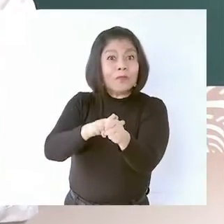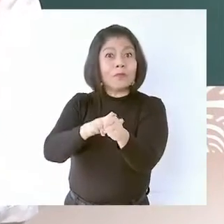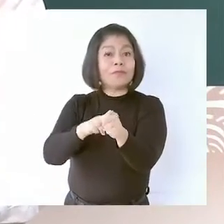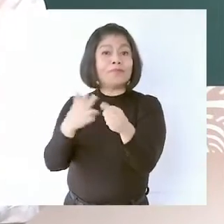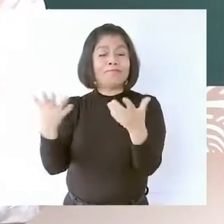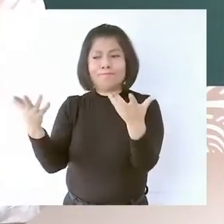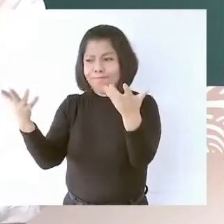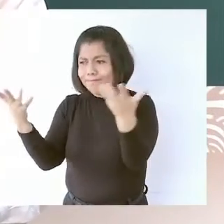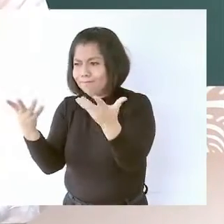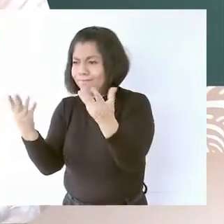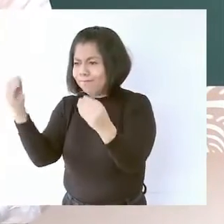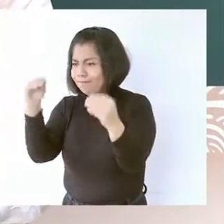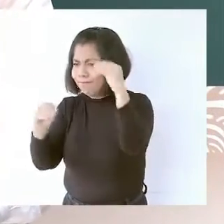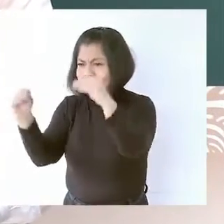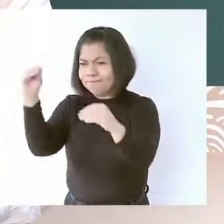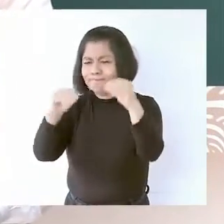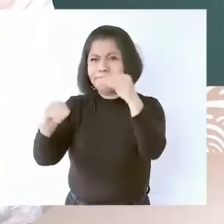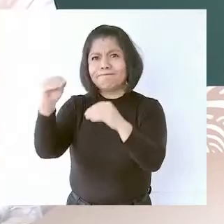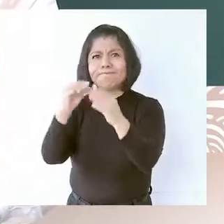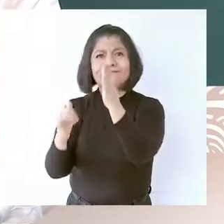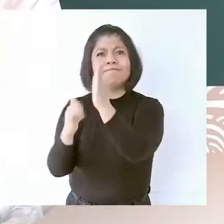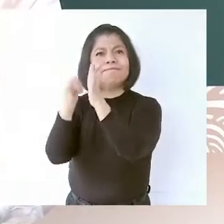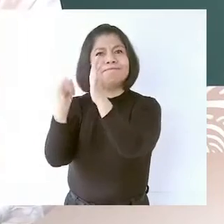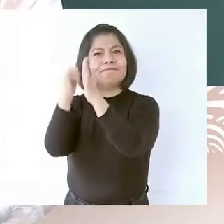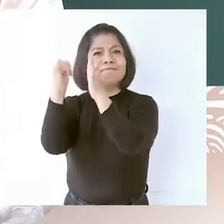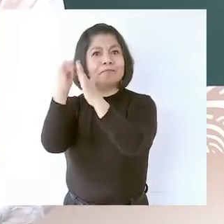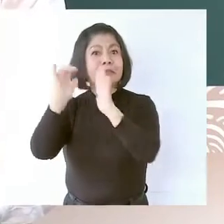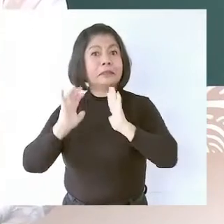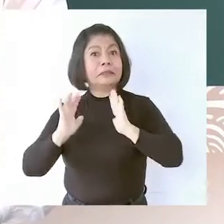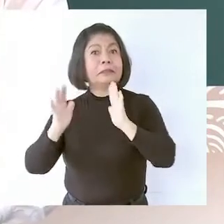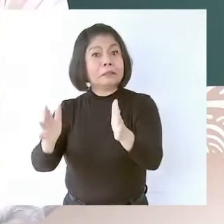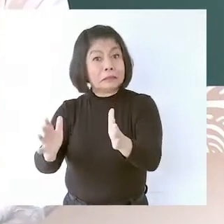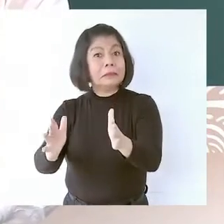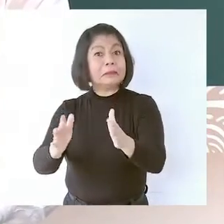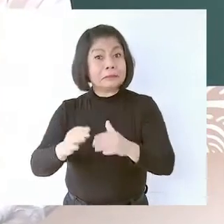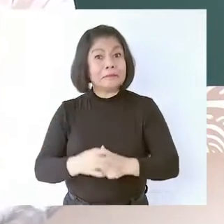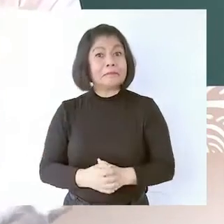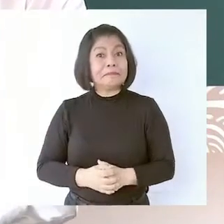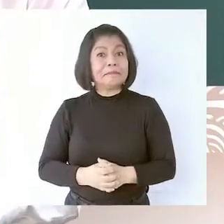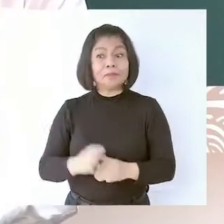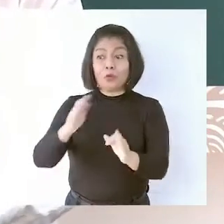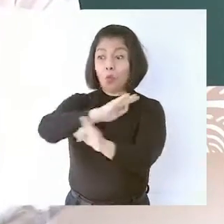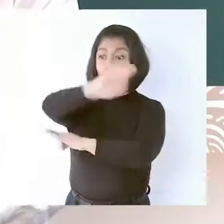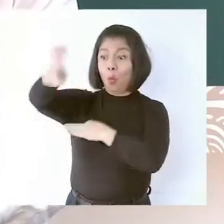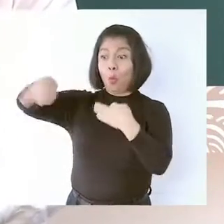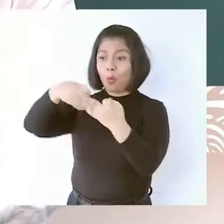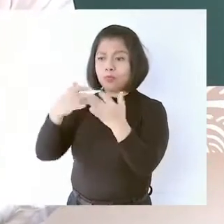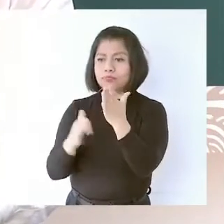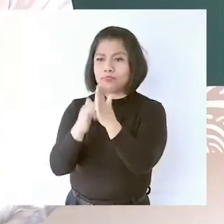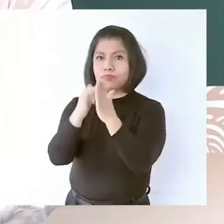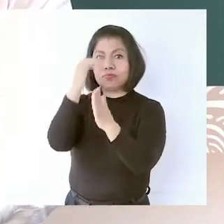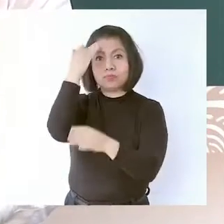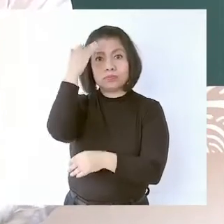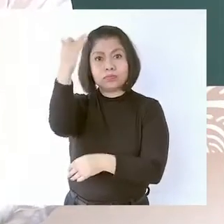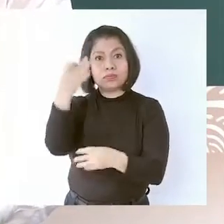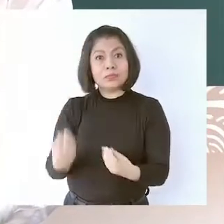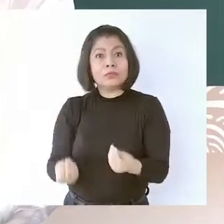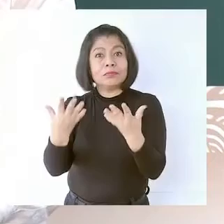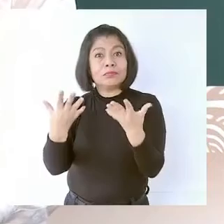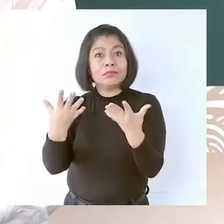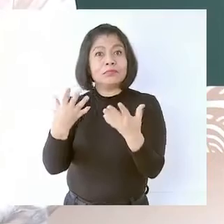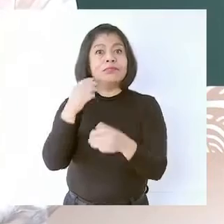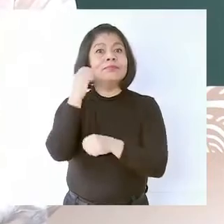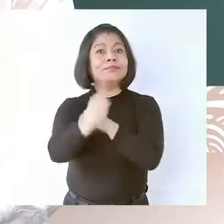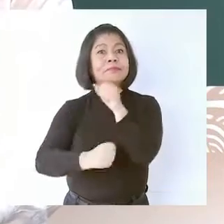Todo esto construido en menos de año y medio, porque